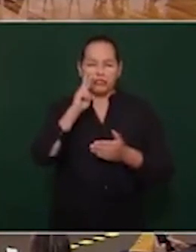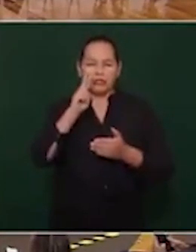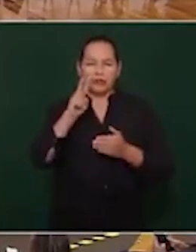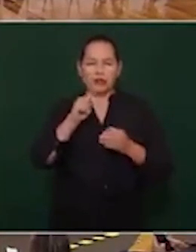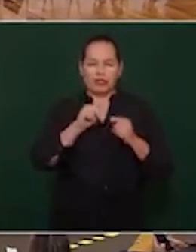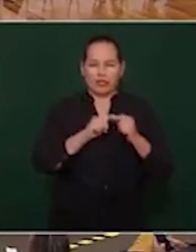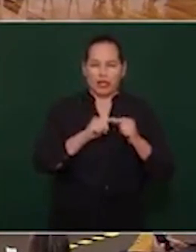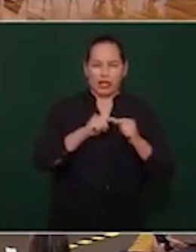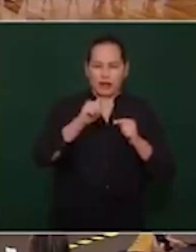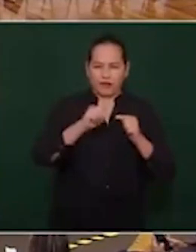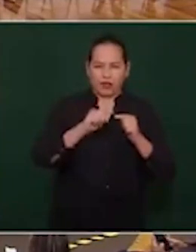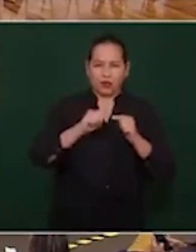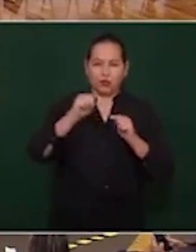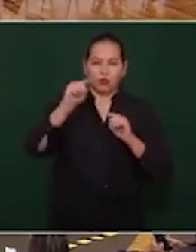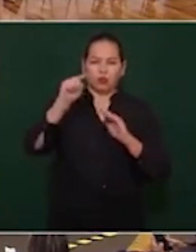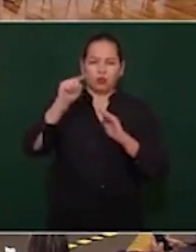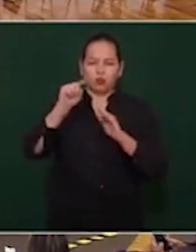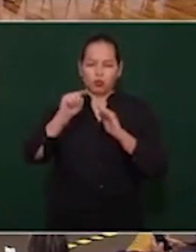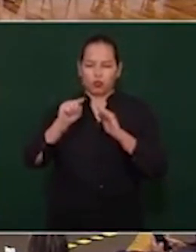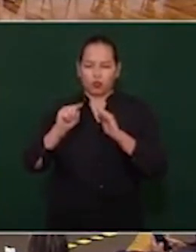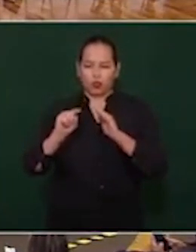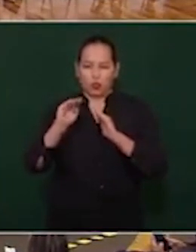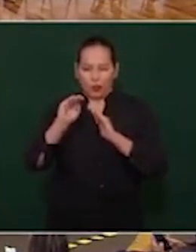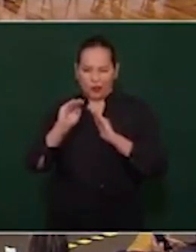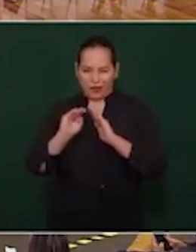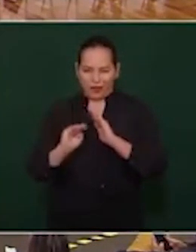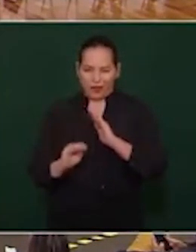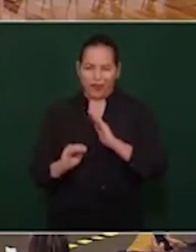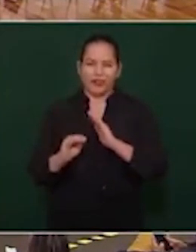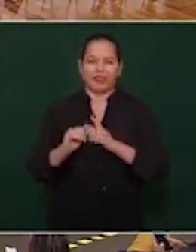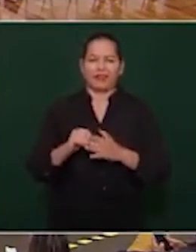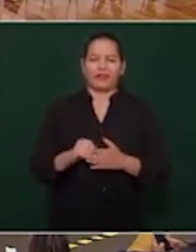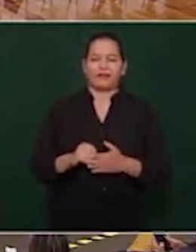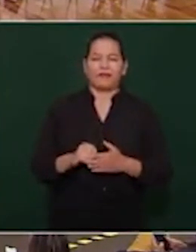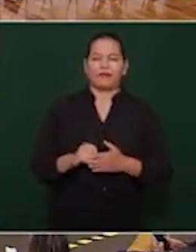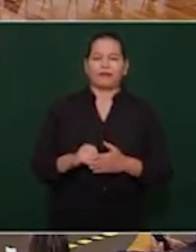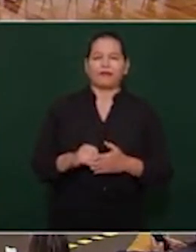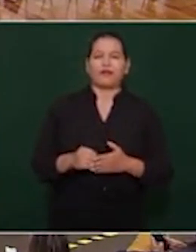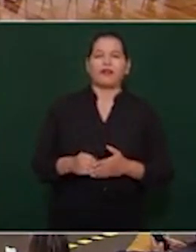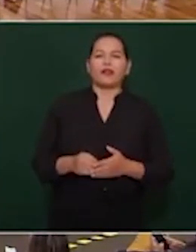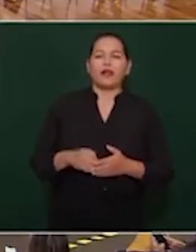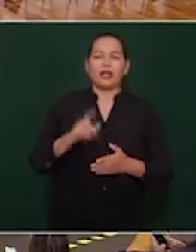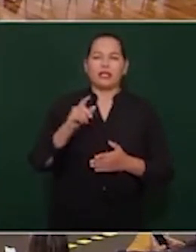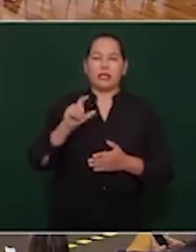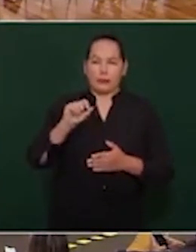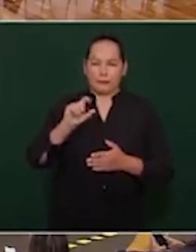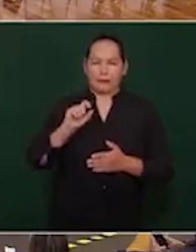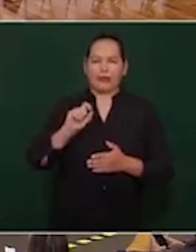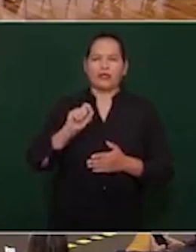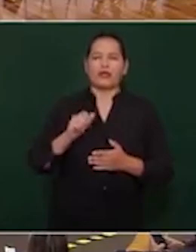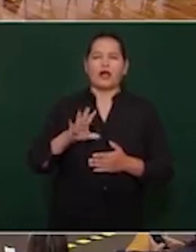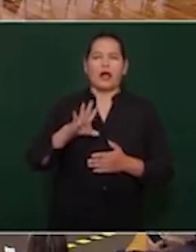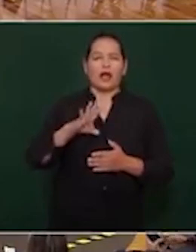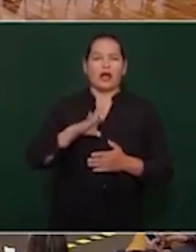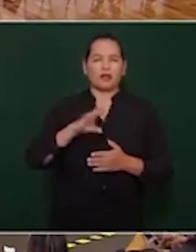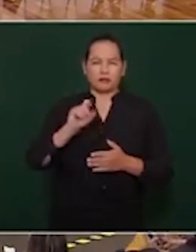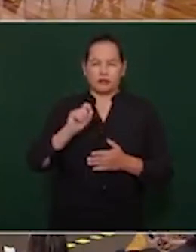la gráfica la tendencia hacia la baja, aquí están los números del acumulado. En el 20 tiene